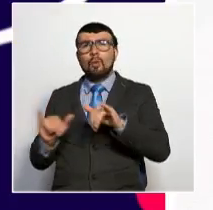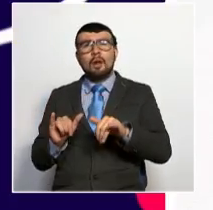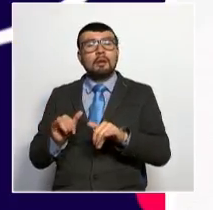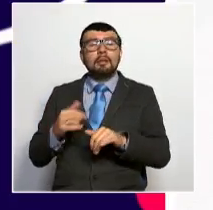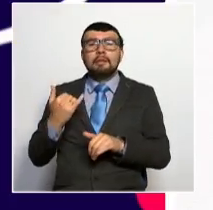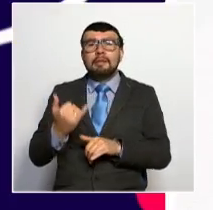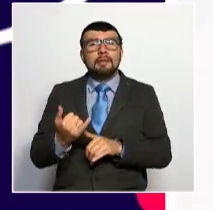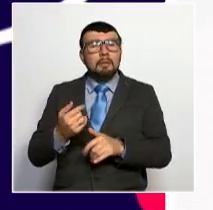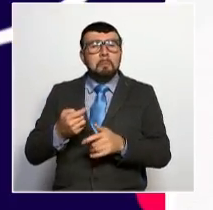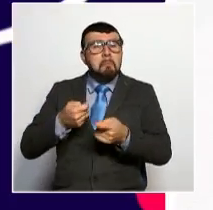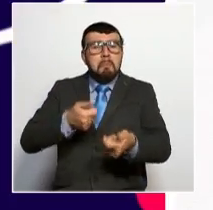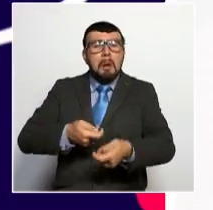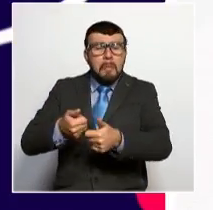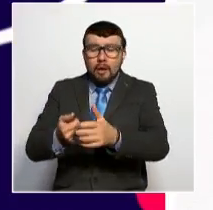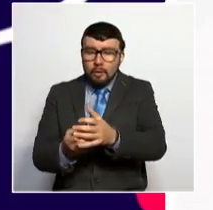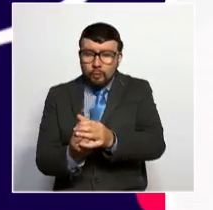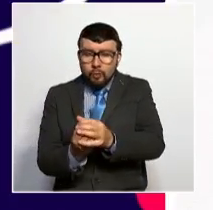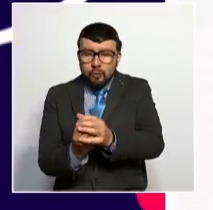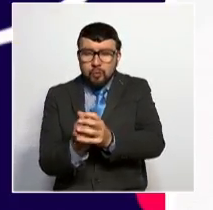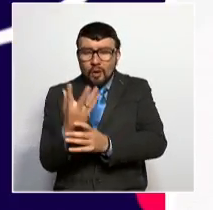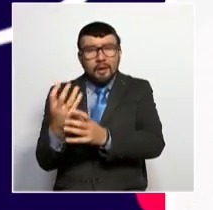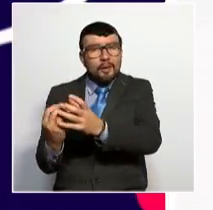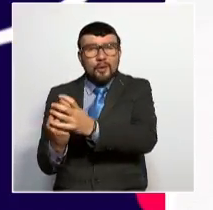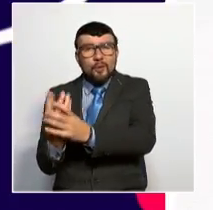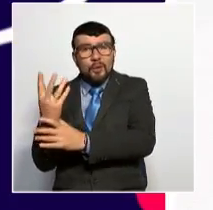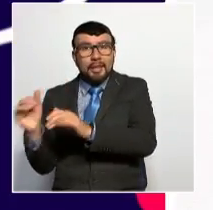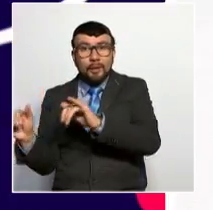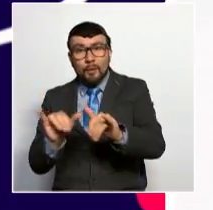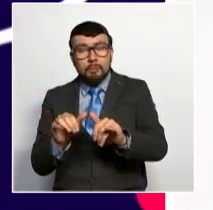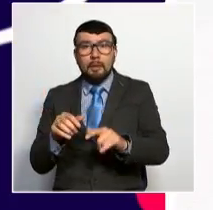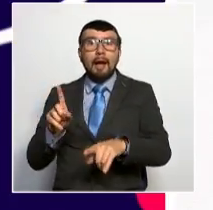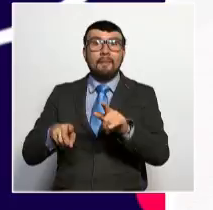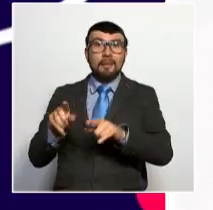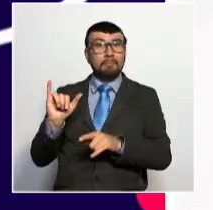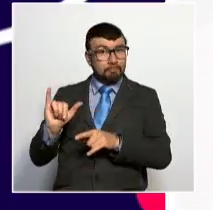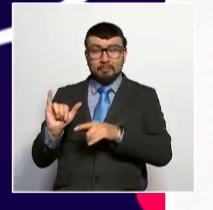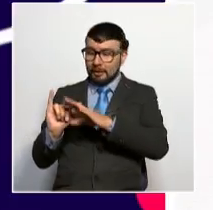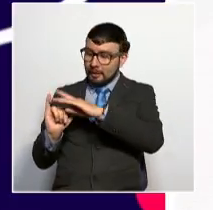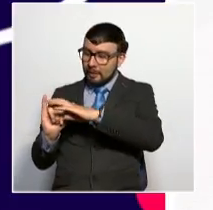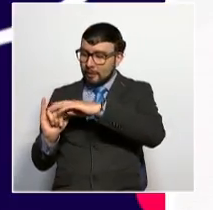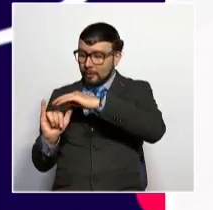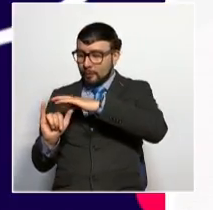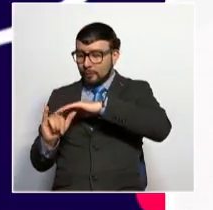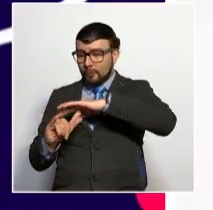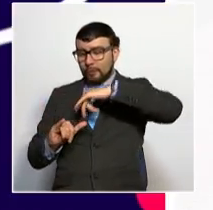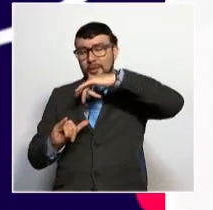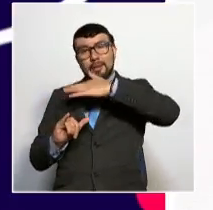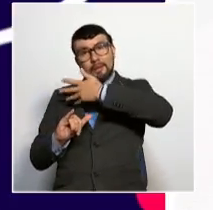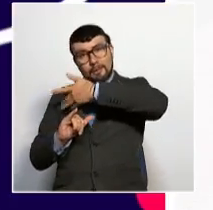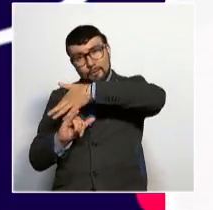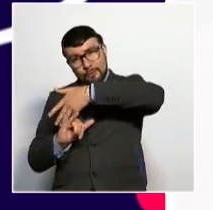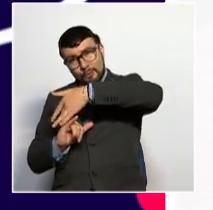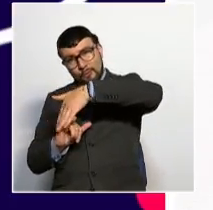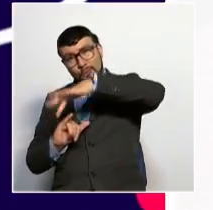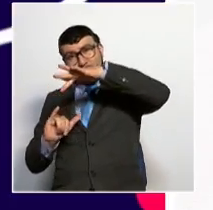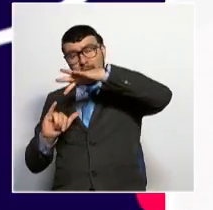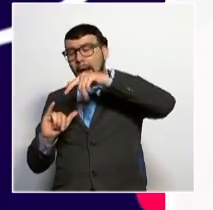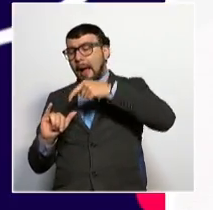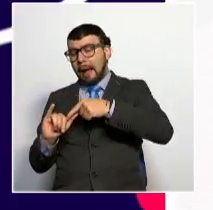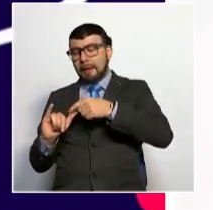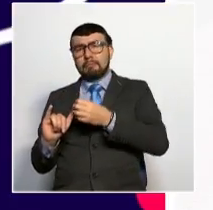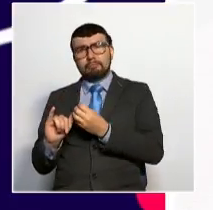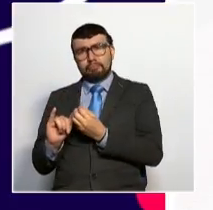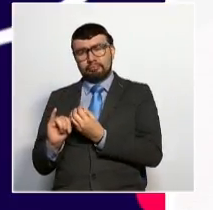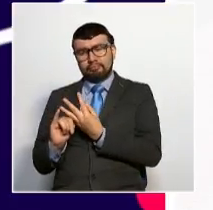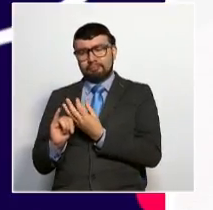semillas y las semillitas prenden en alguna tierra y en otra no. Entonces, las mujeres a las que estas semillitas de endometrio le